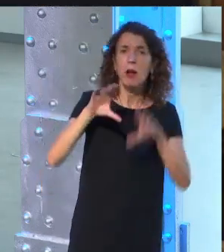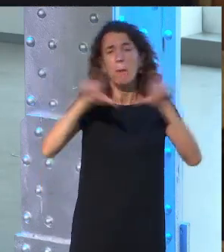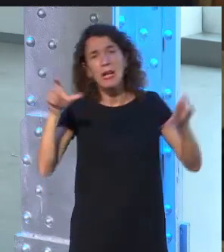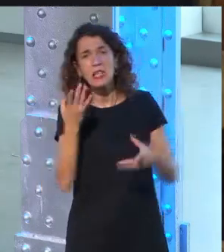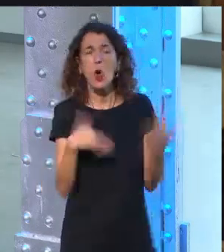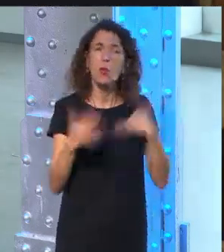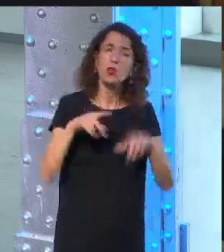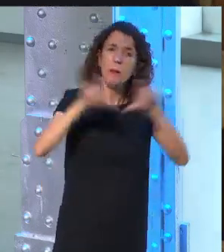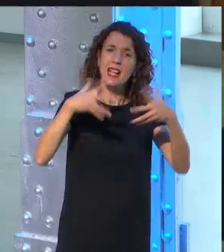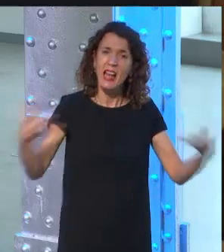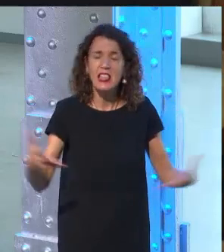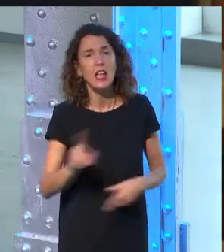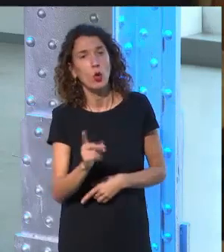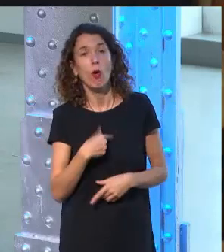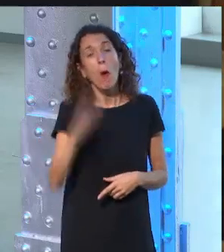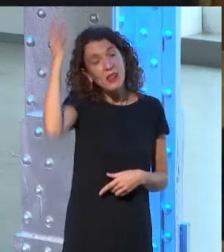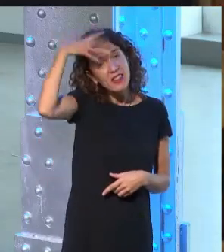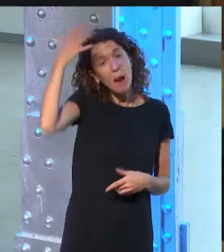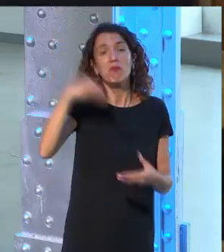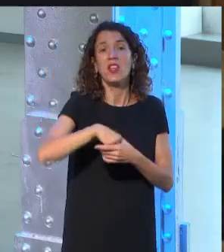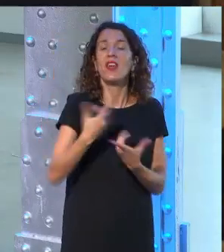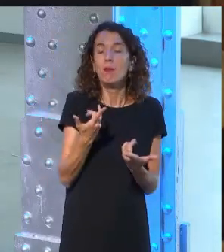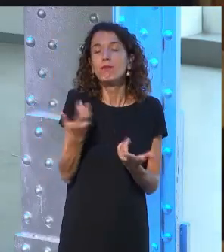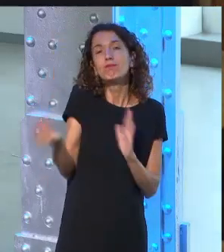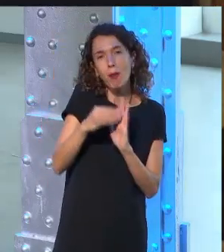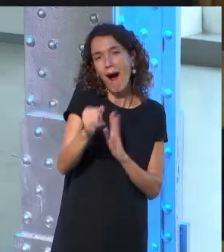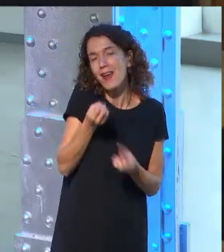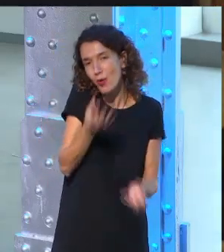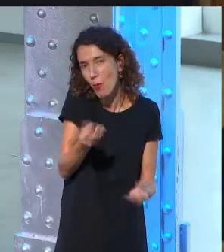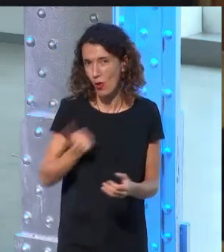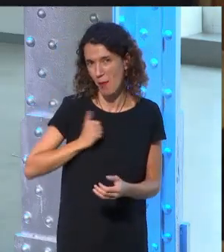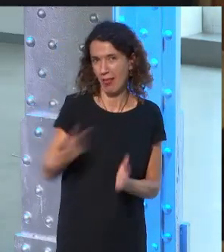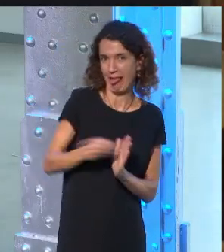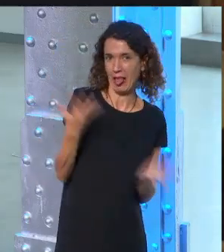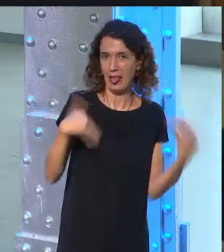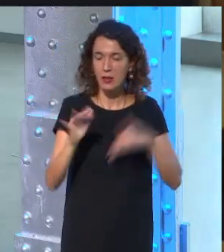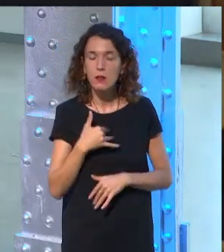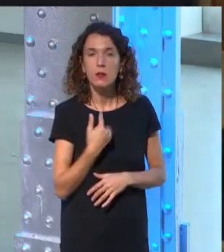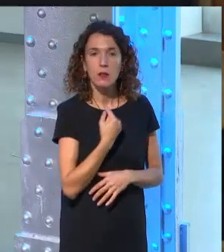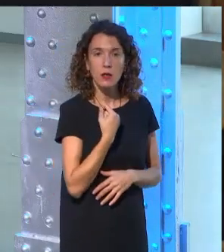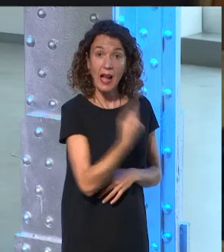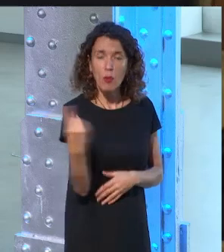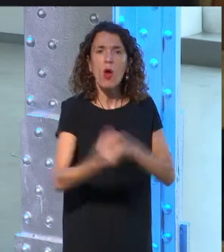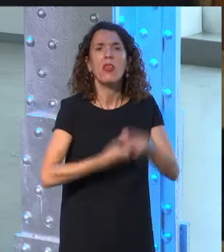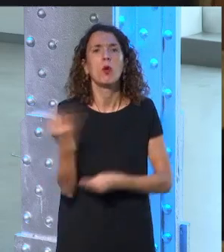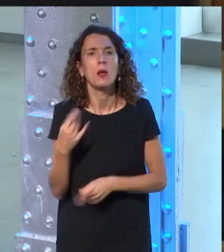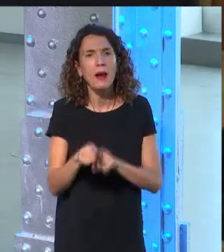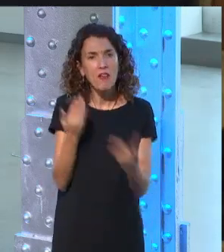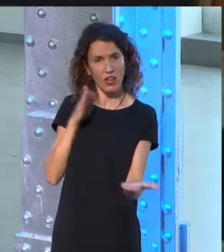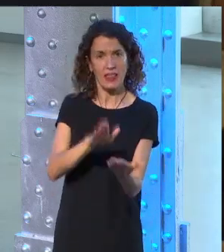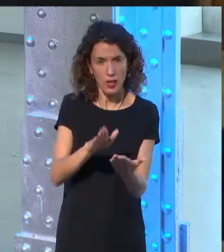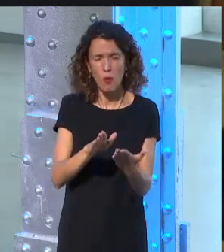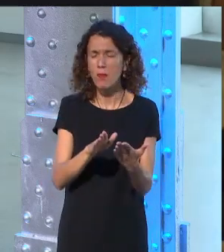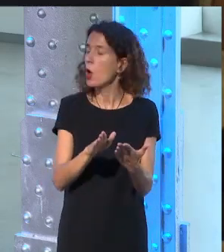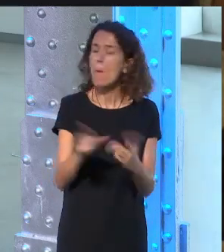empresas, no, es que las multinacionales. Seguro que Trump aparecerá los argumentos. Pero es falso. ¿Qué estamos haciendo cada uno de nosotros para enfrentarnos